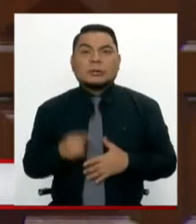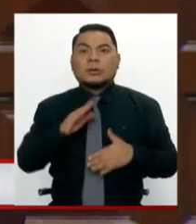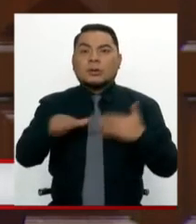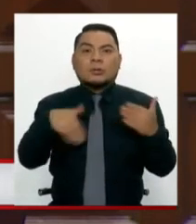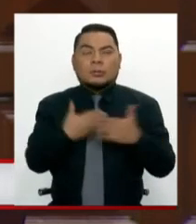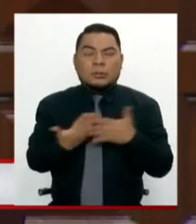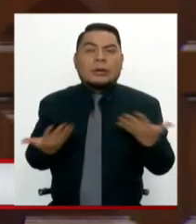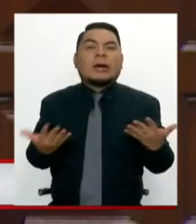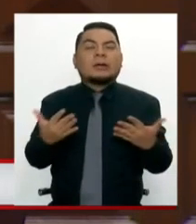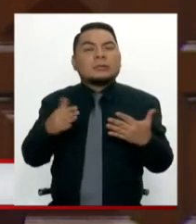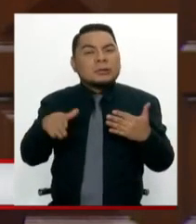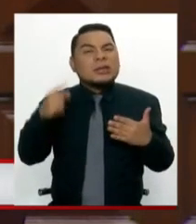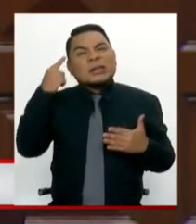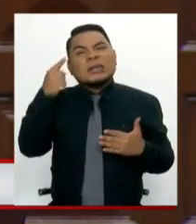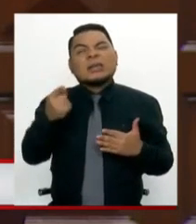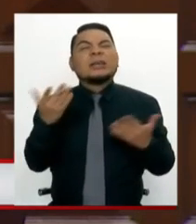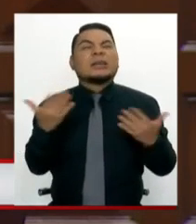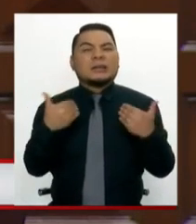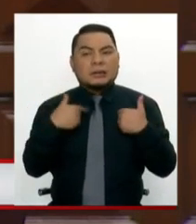la reconstrucción